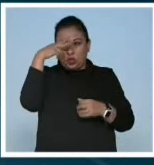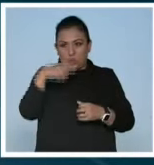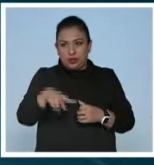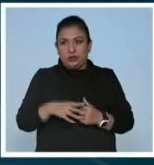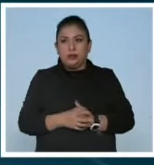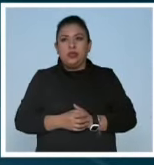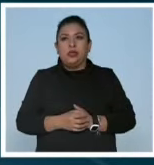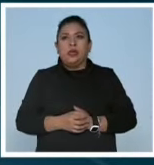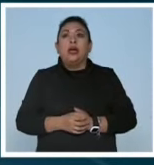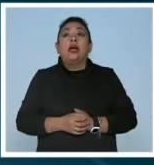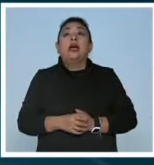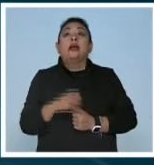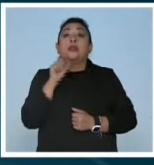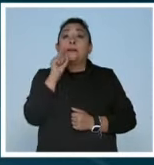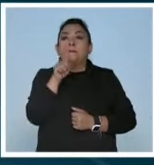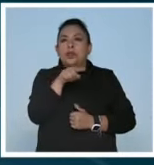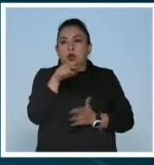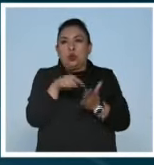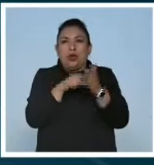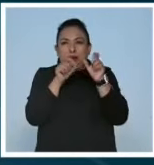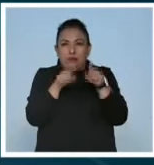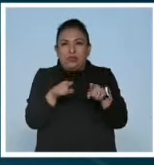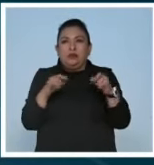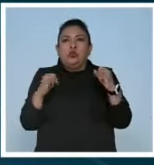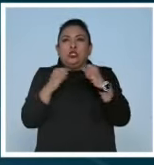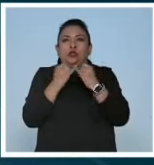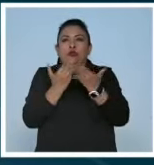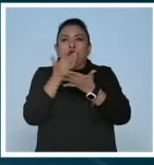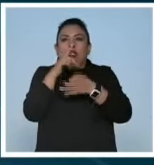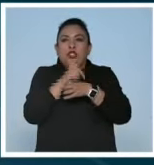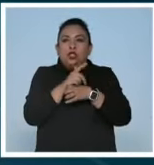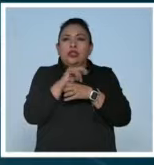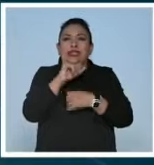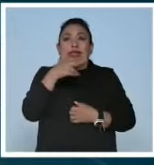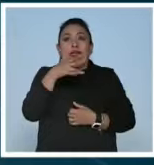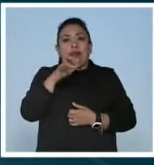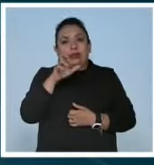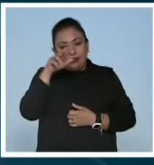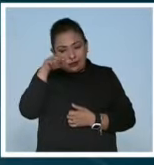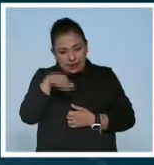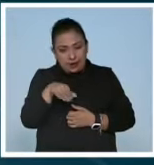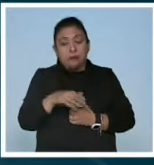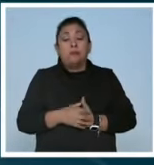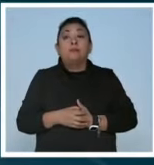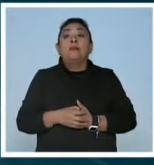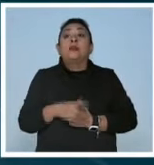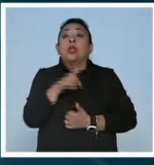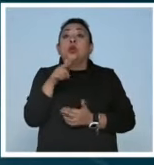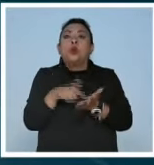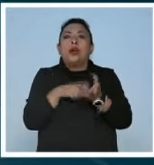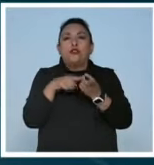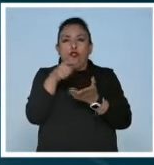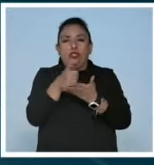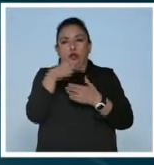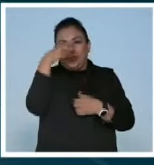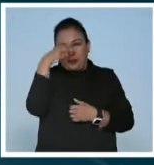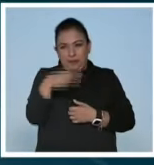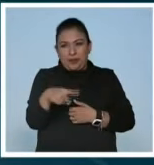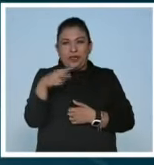Mexicanas. Además, en las instalaciones del Instituto Nacional de Estudios Históricos de las Revoluciones de México, ubicadas